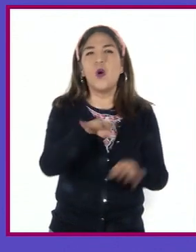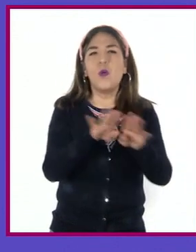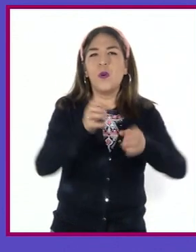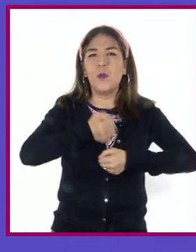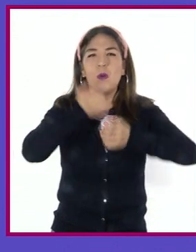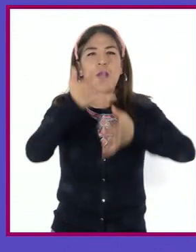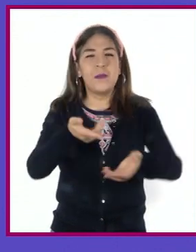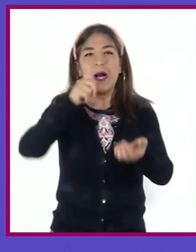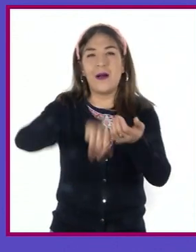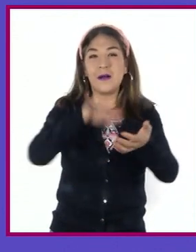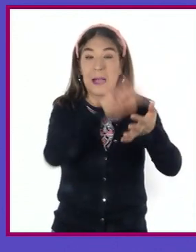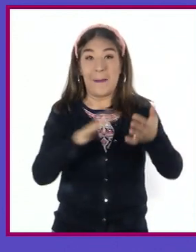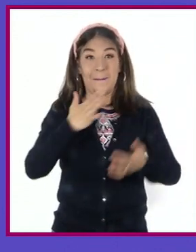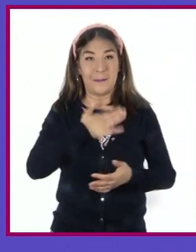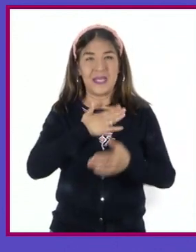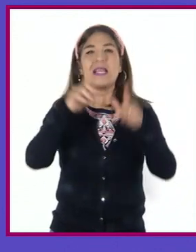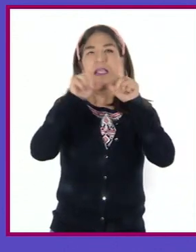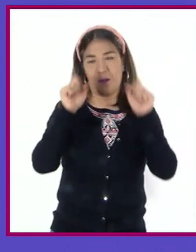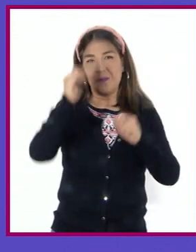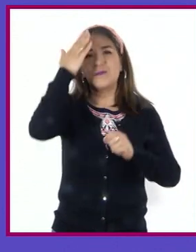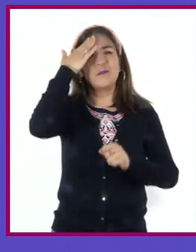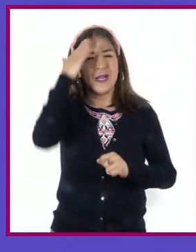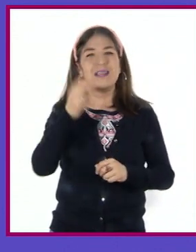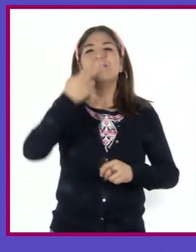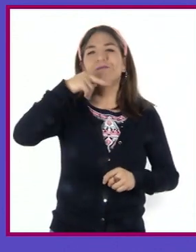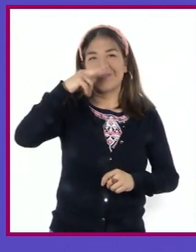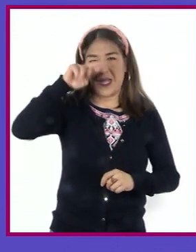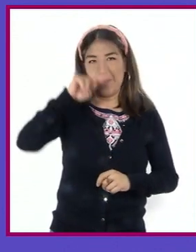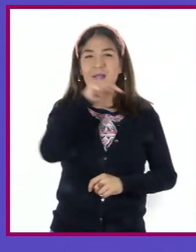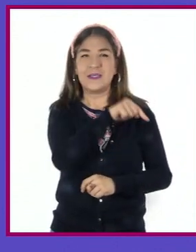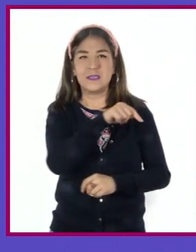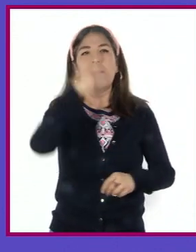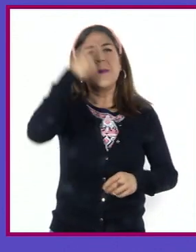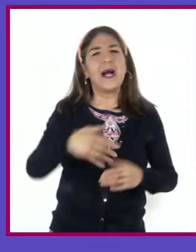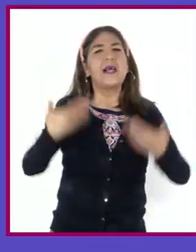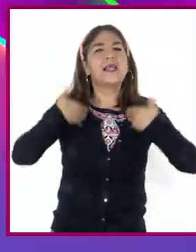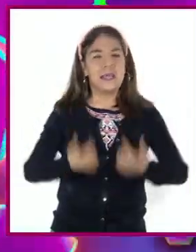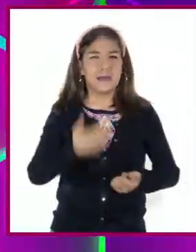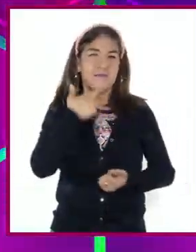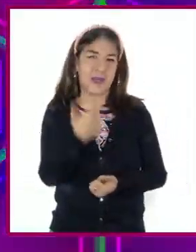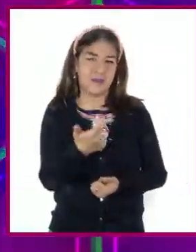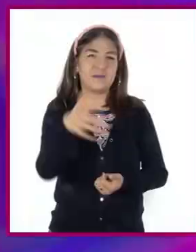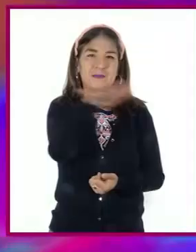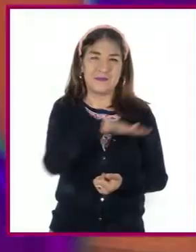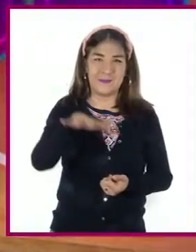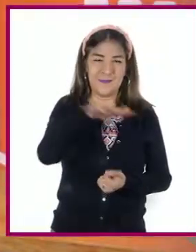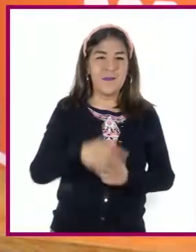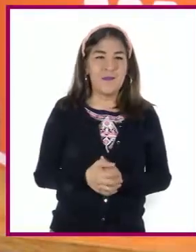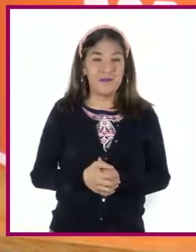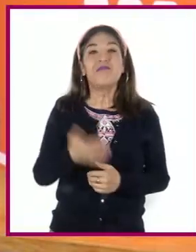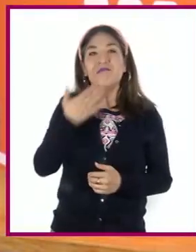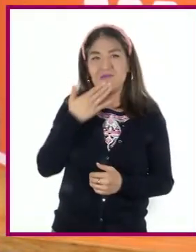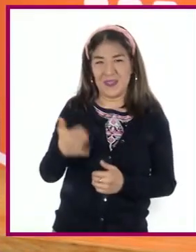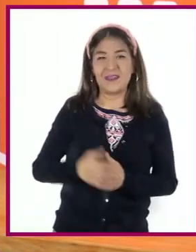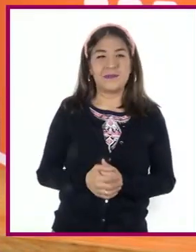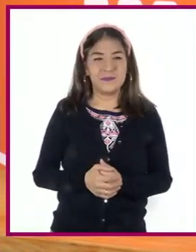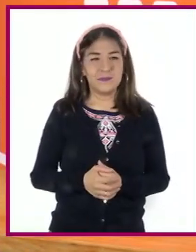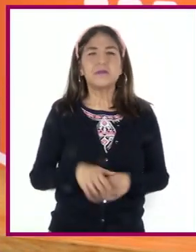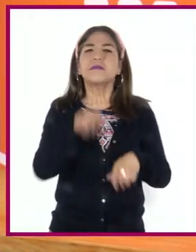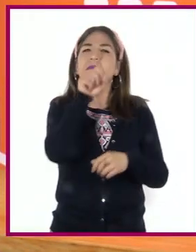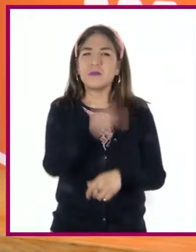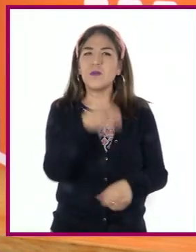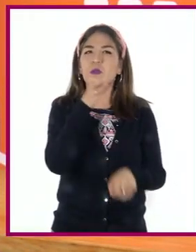comprendido porque utilizaba una figura o forma literaria? ¿Recuerdan lo que es una figura o